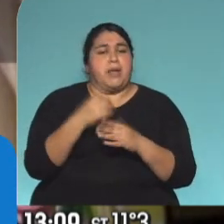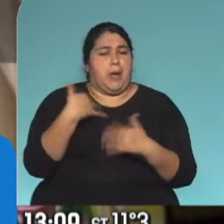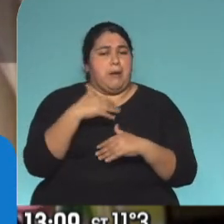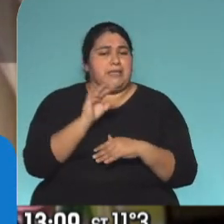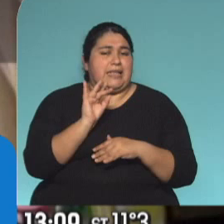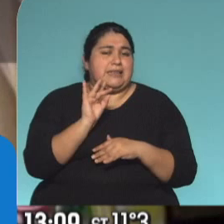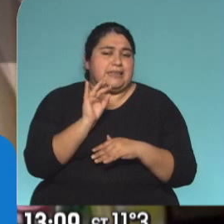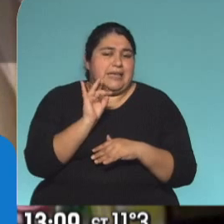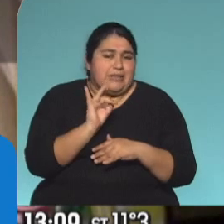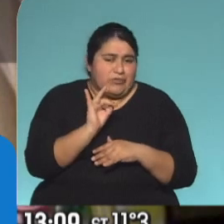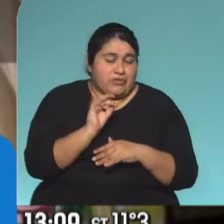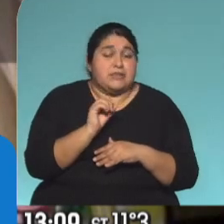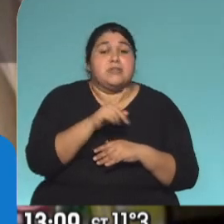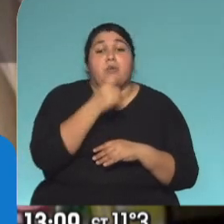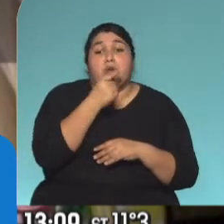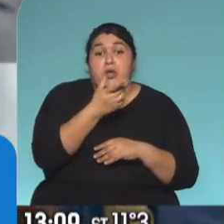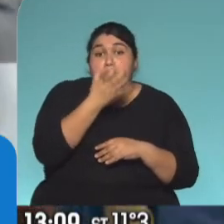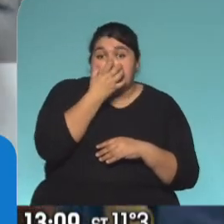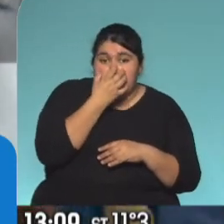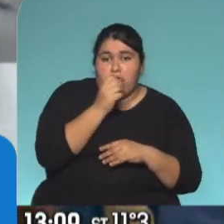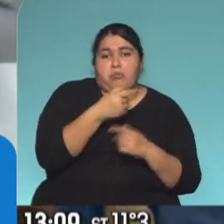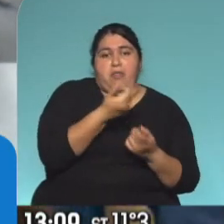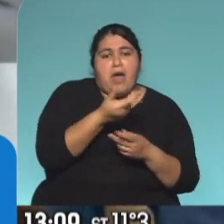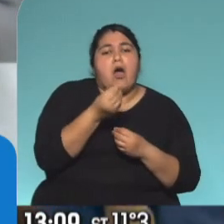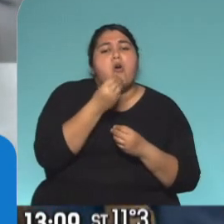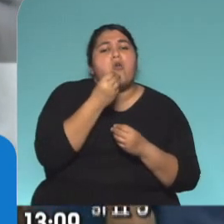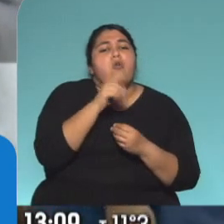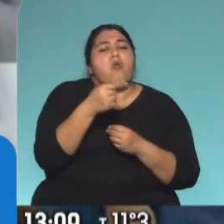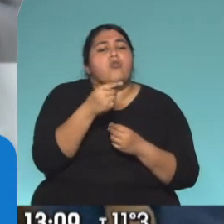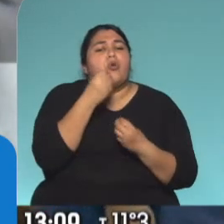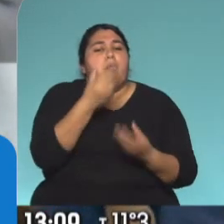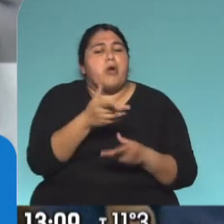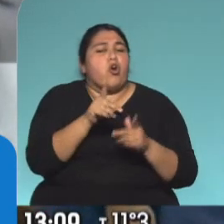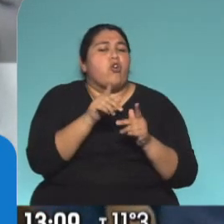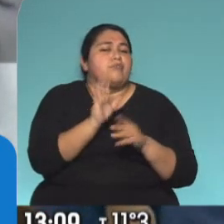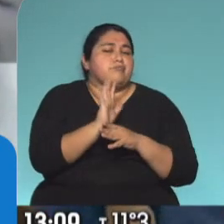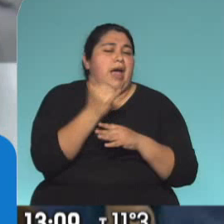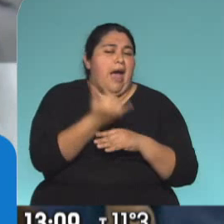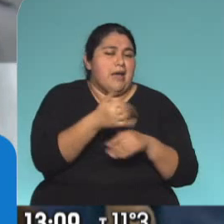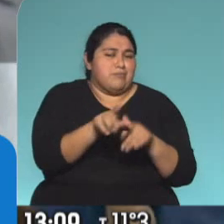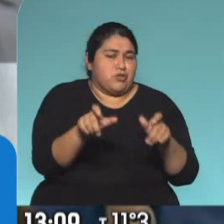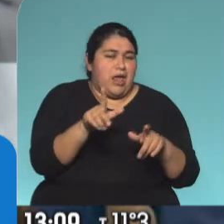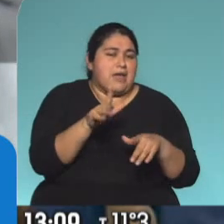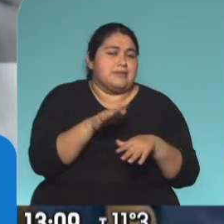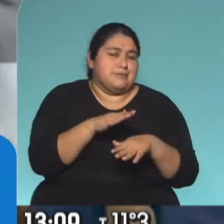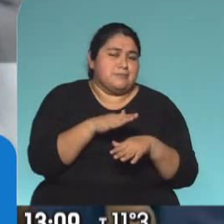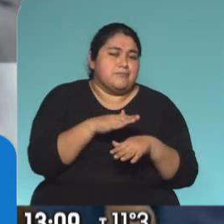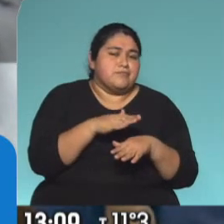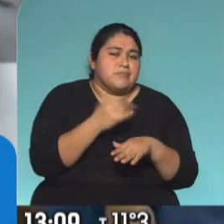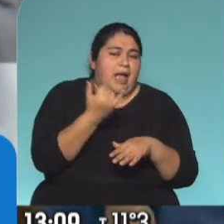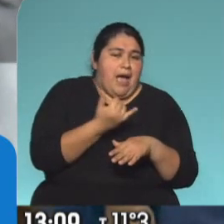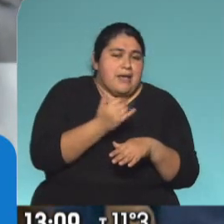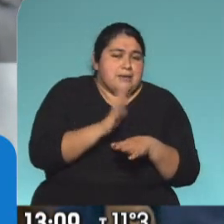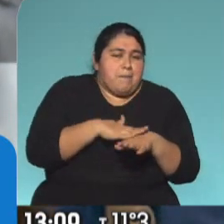up needing to be put on a ventilator. And then others progress. We have, with the minimal number